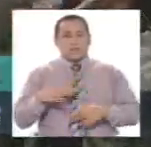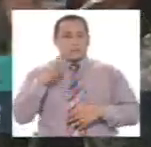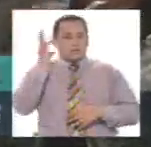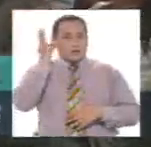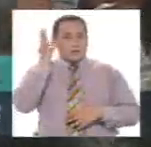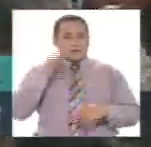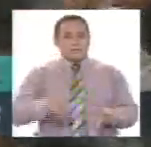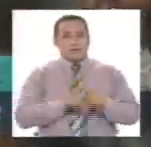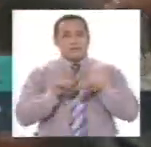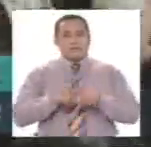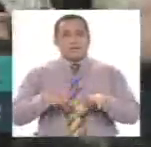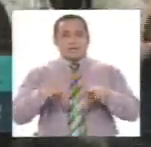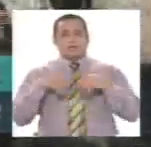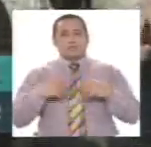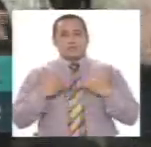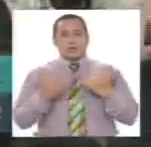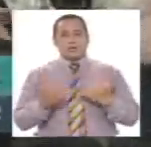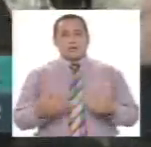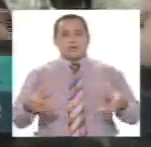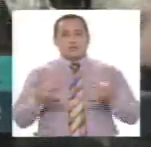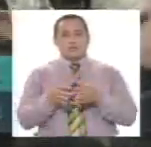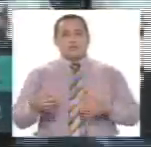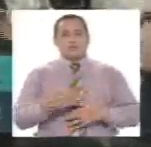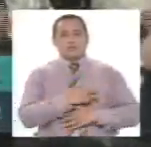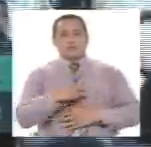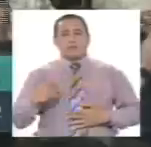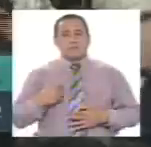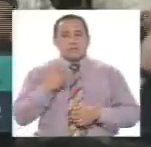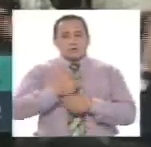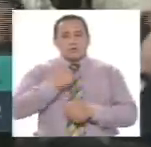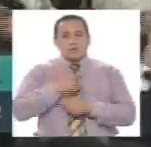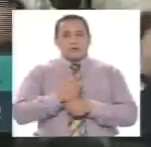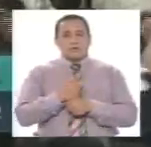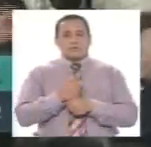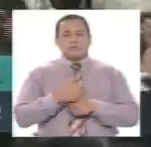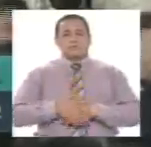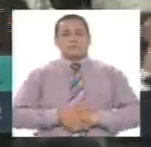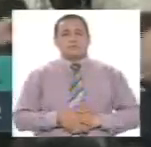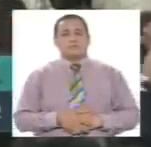mujer, asume las riendas del Ministerio de Trabajo.